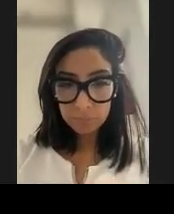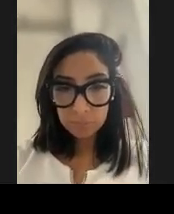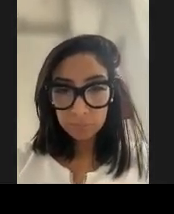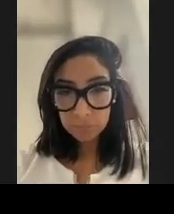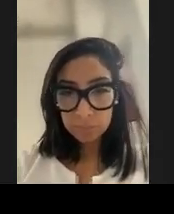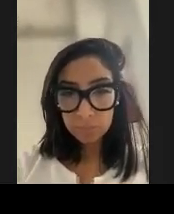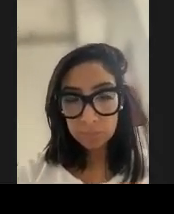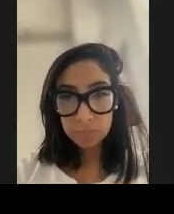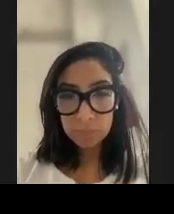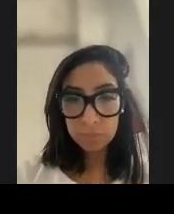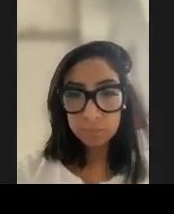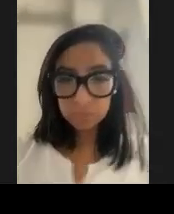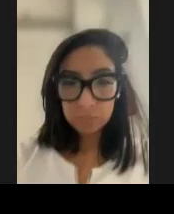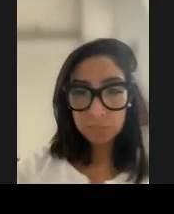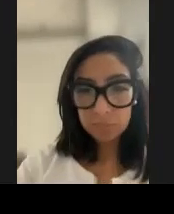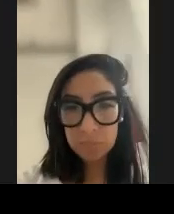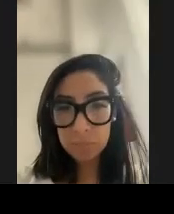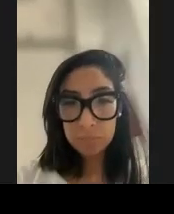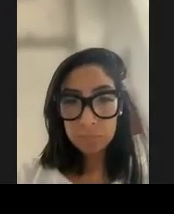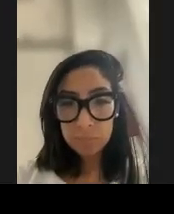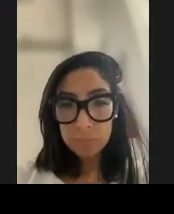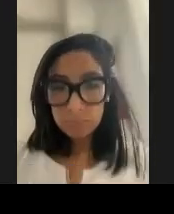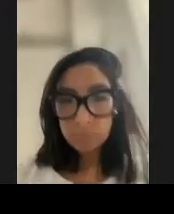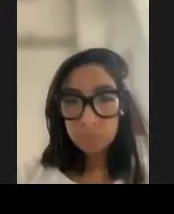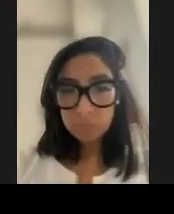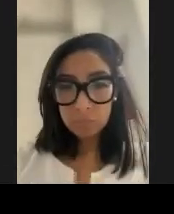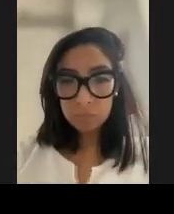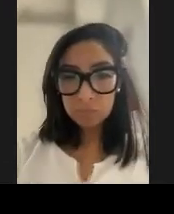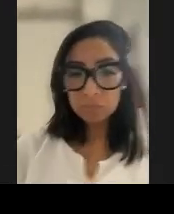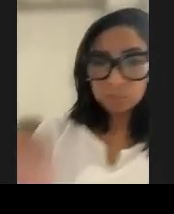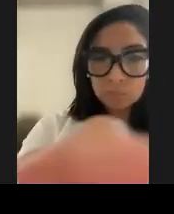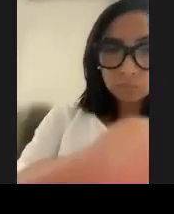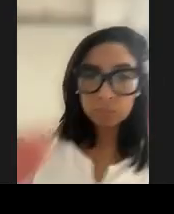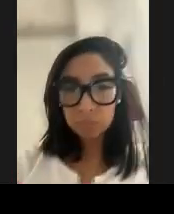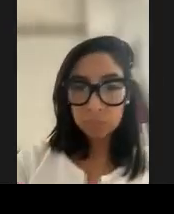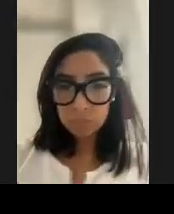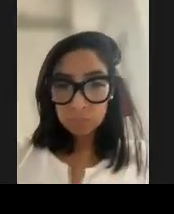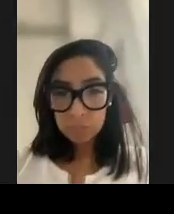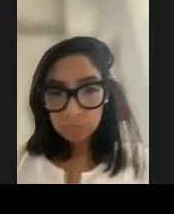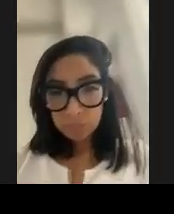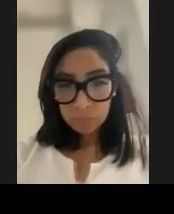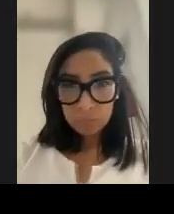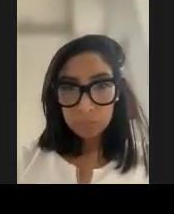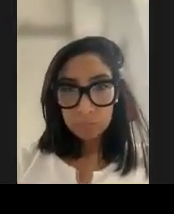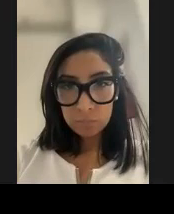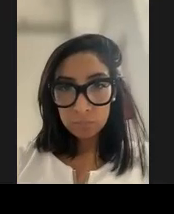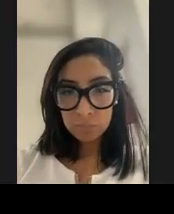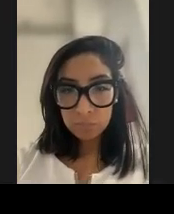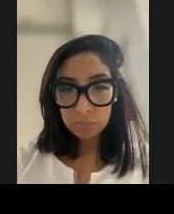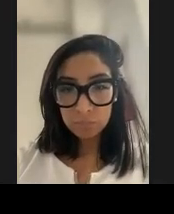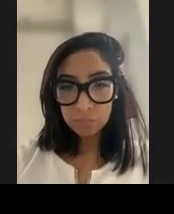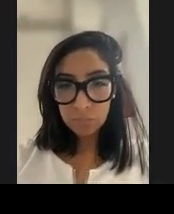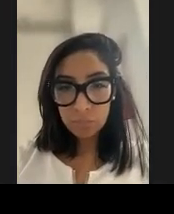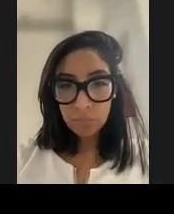tomada de pelo a esta comisión y una falta de respeto a sus integrantes. Le comento que si en menos de